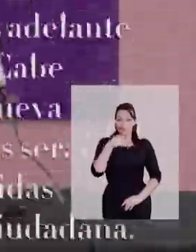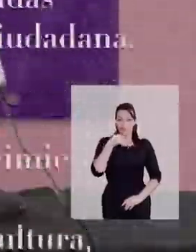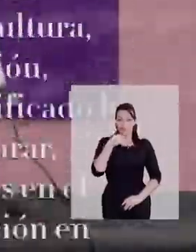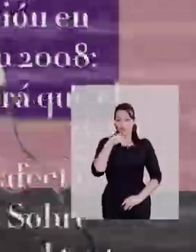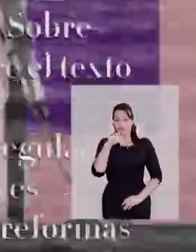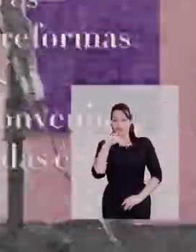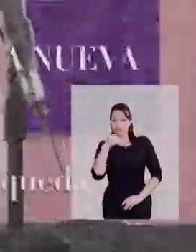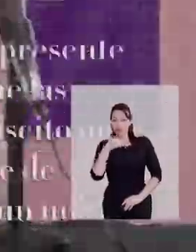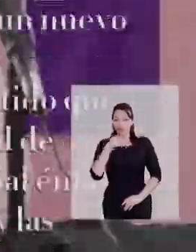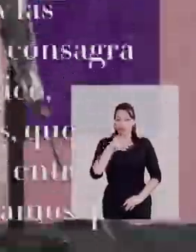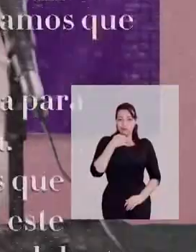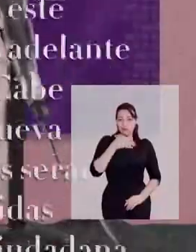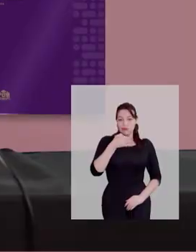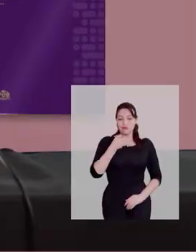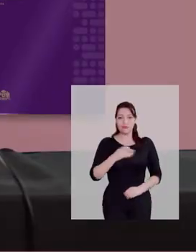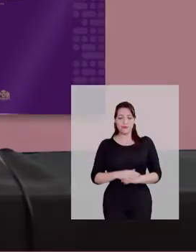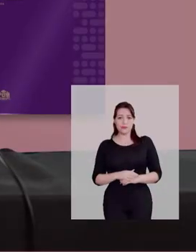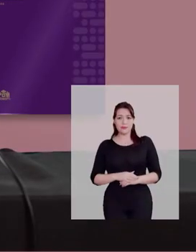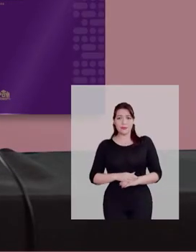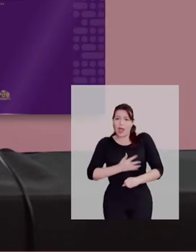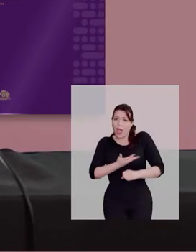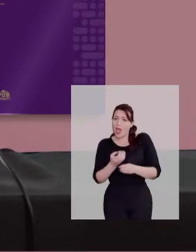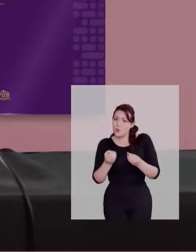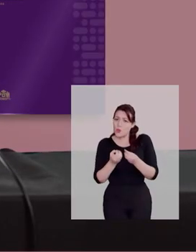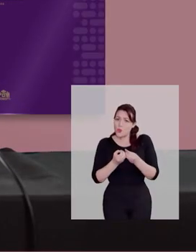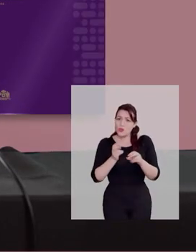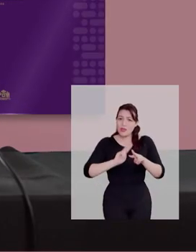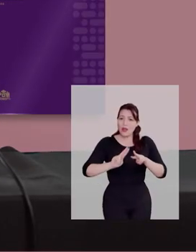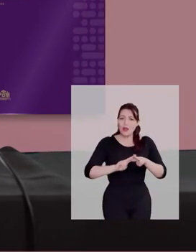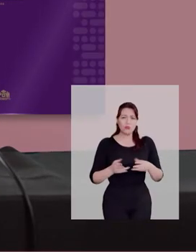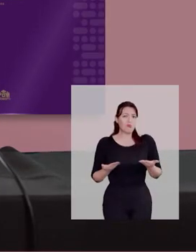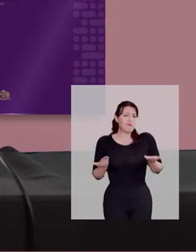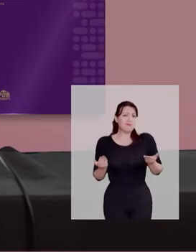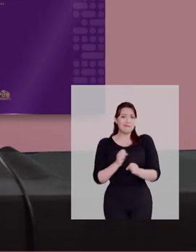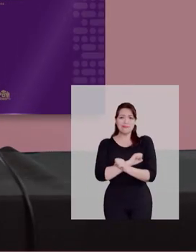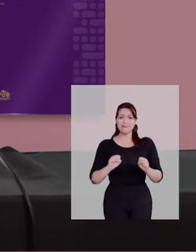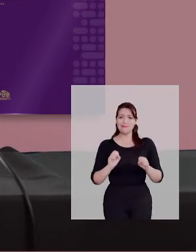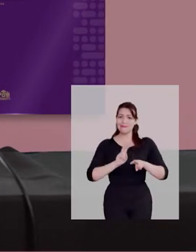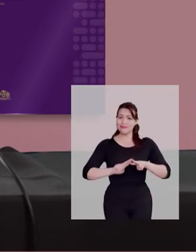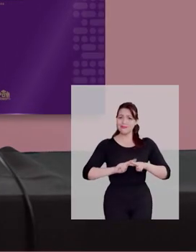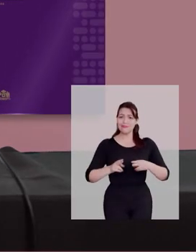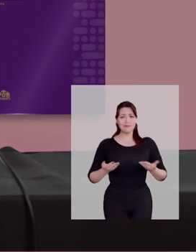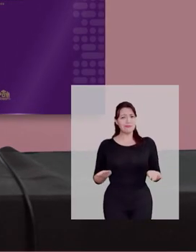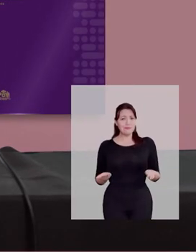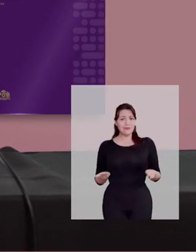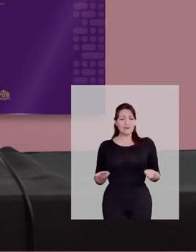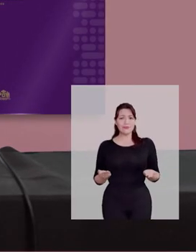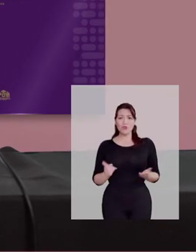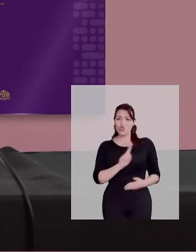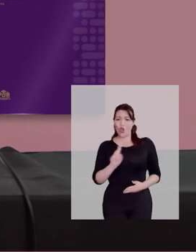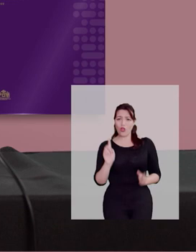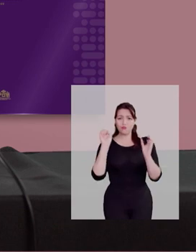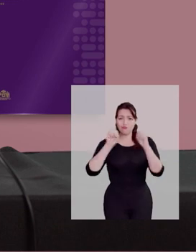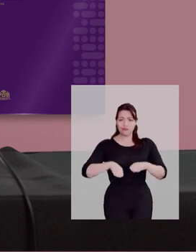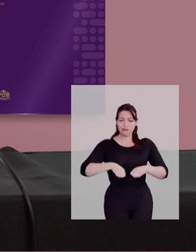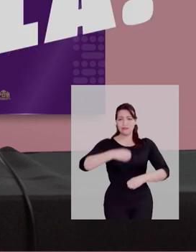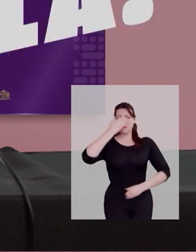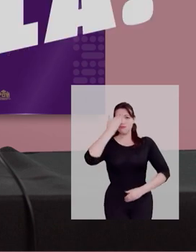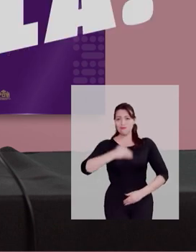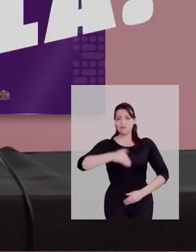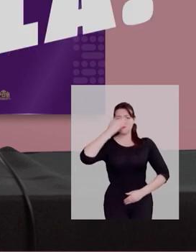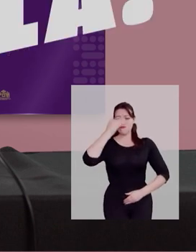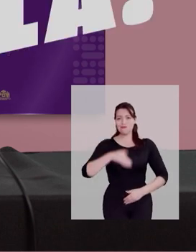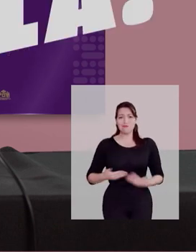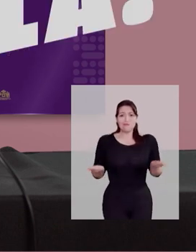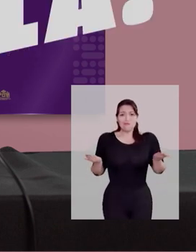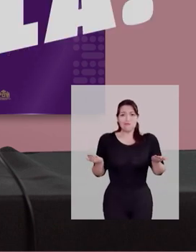declaramos. Junto con apoyar el texto de la nueva constitución, la democracia cristiana también. ¿Y si hay tanto que parchar? Es que no se puede arreglar. No te conformes. Si está